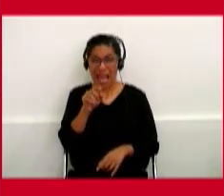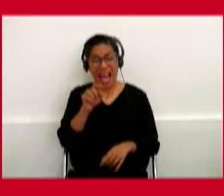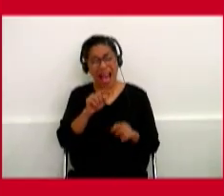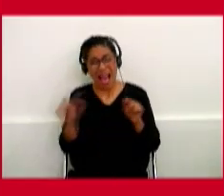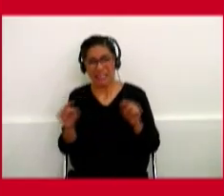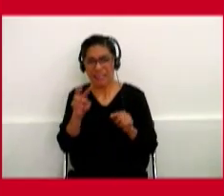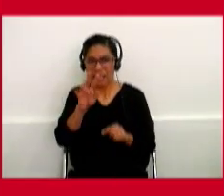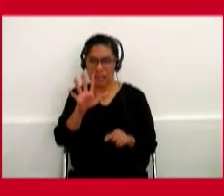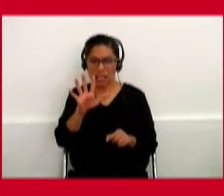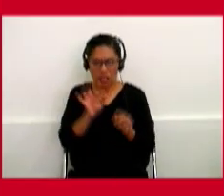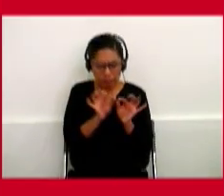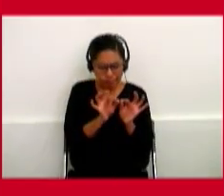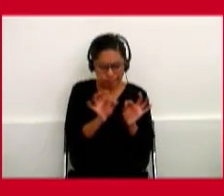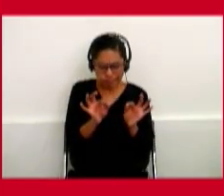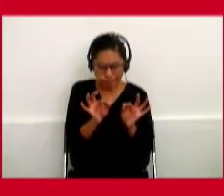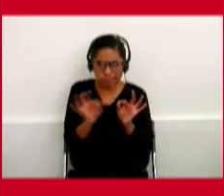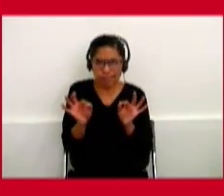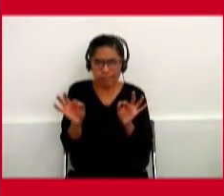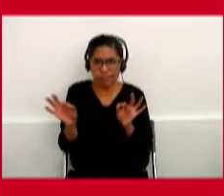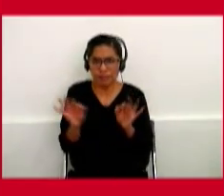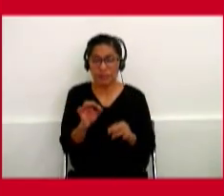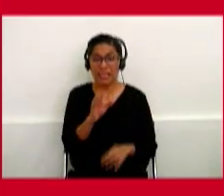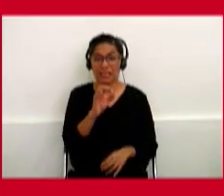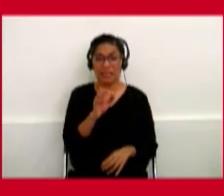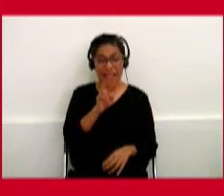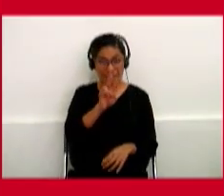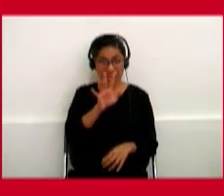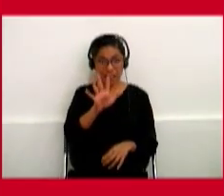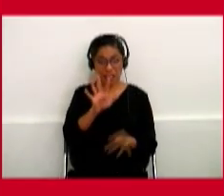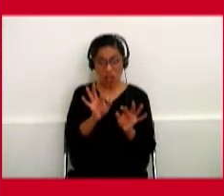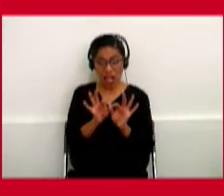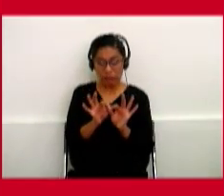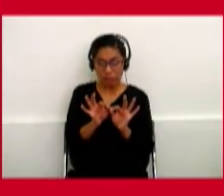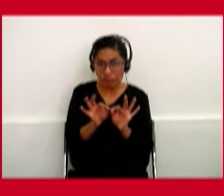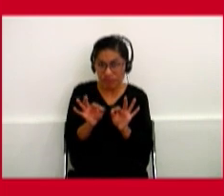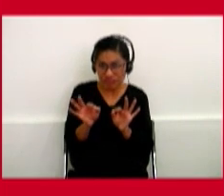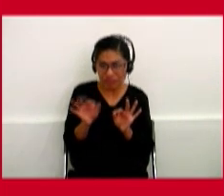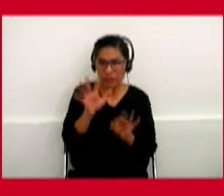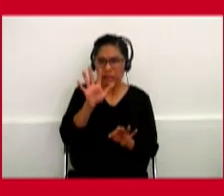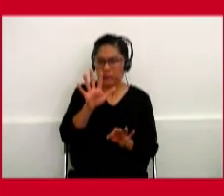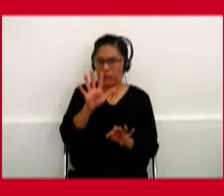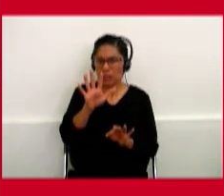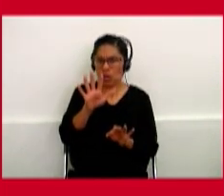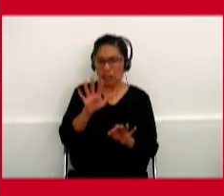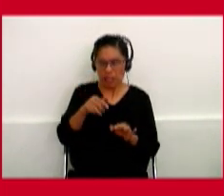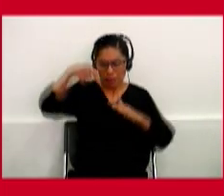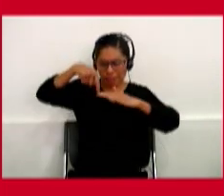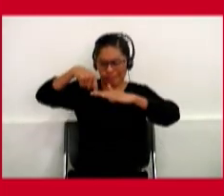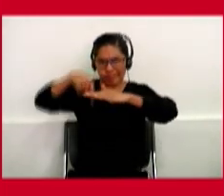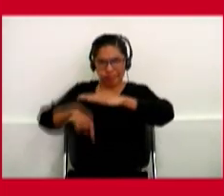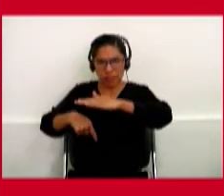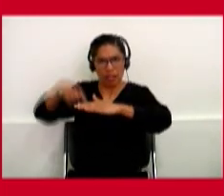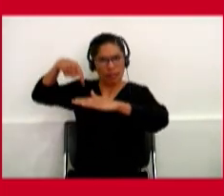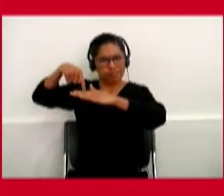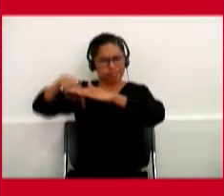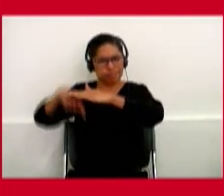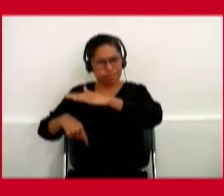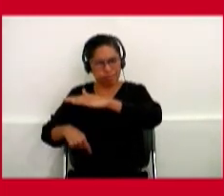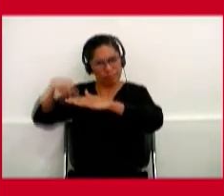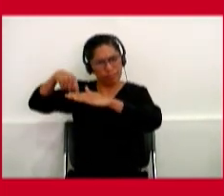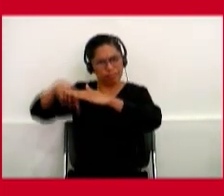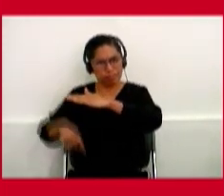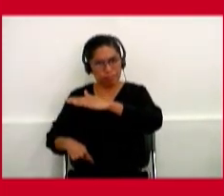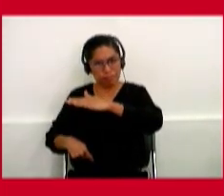4 taladros y de 25 a 50 centímetros tenemos 5 taladros. En este caso voy a